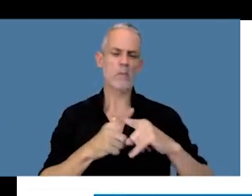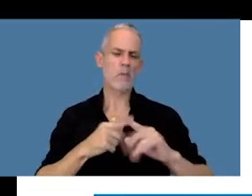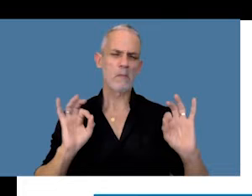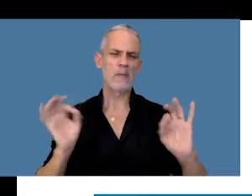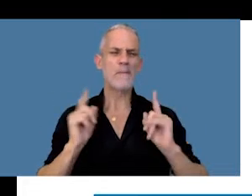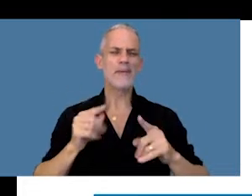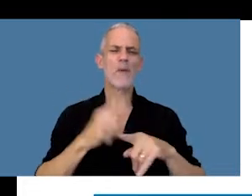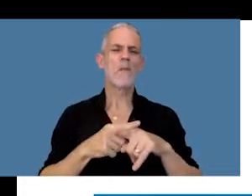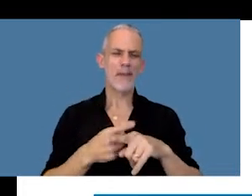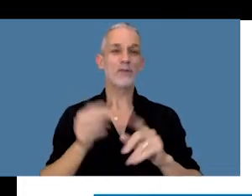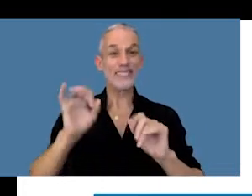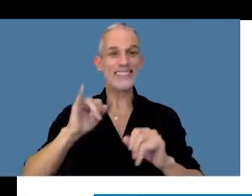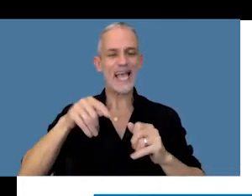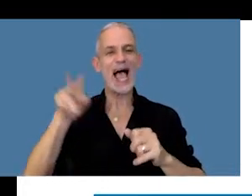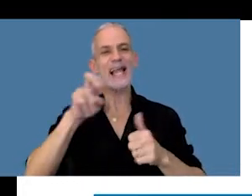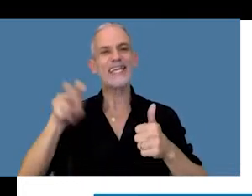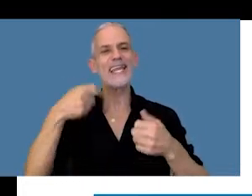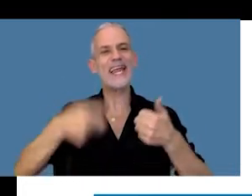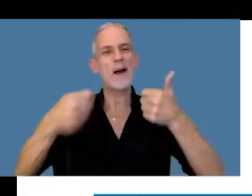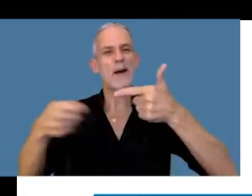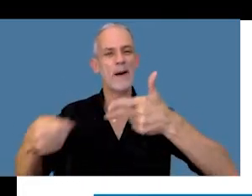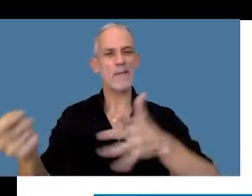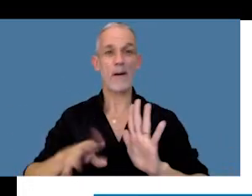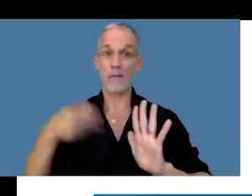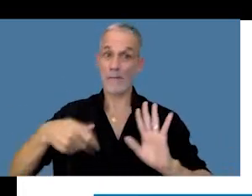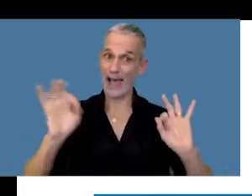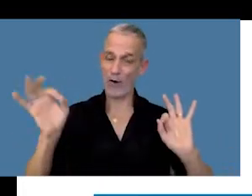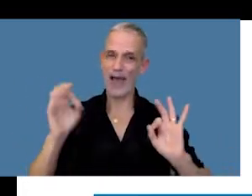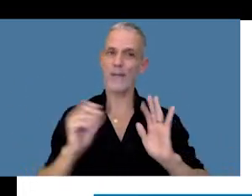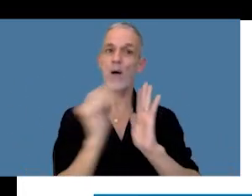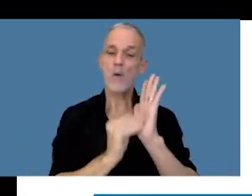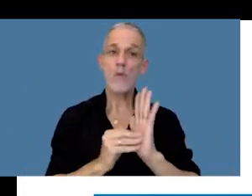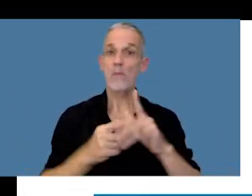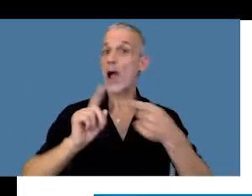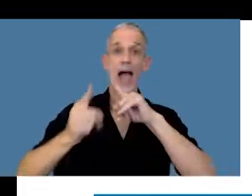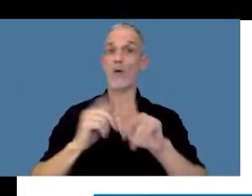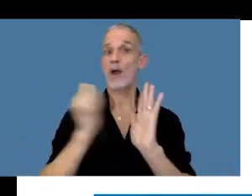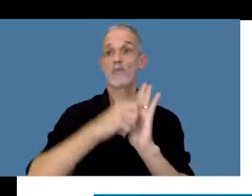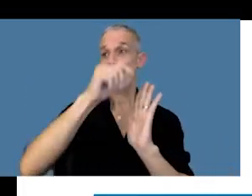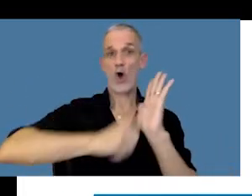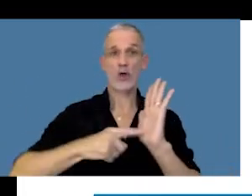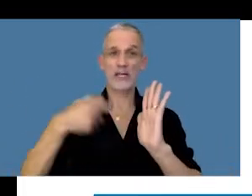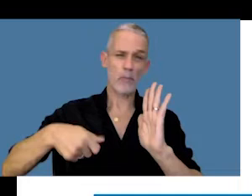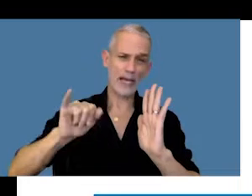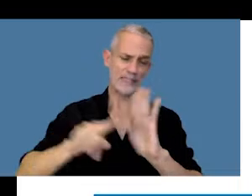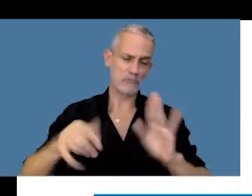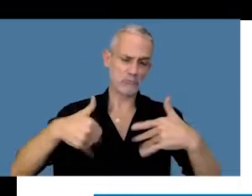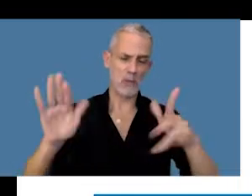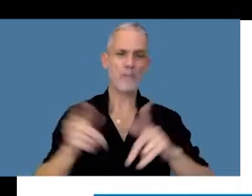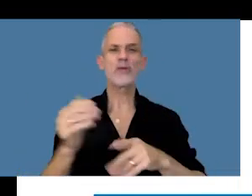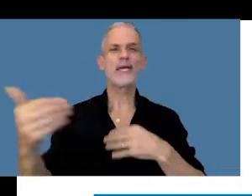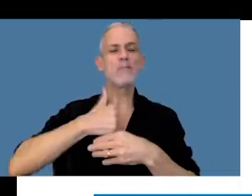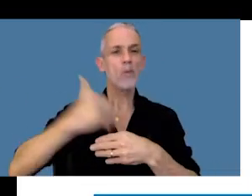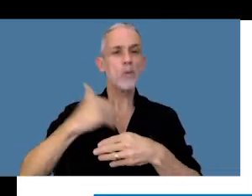Si sumamos los alquileres de vengados no pagados, o sea, lo que se pactó por contrato, y los ingresos por